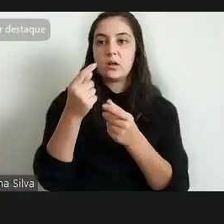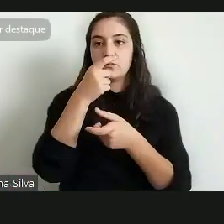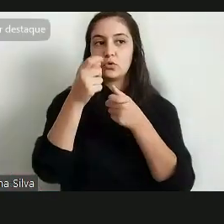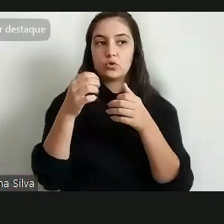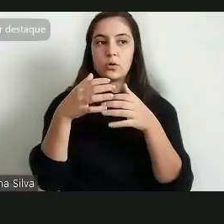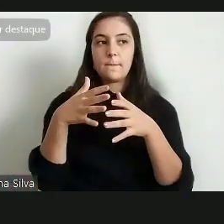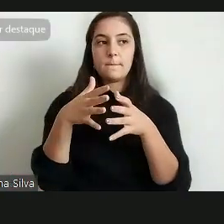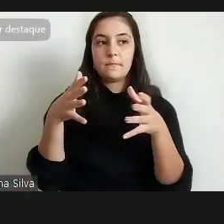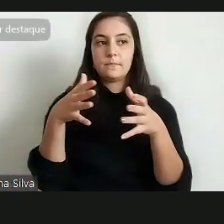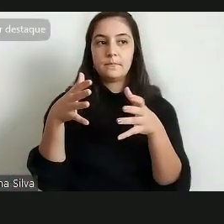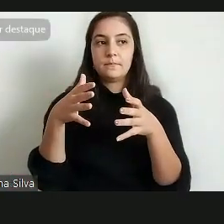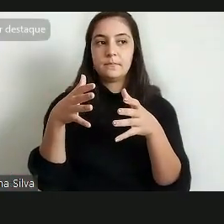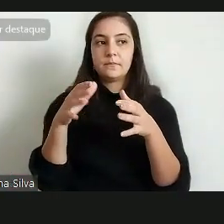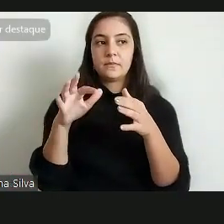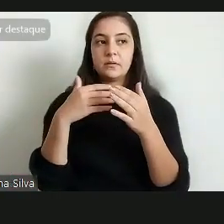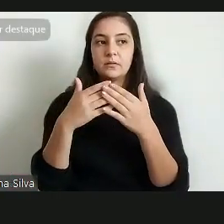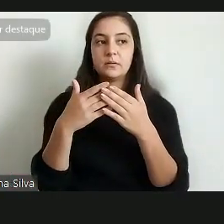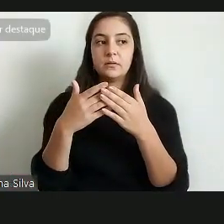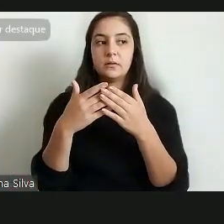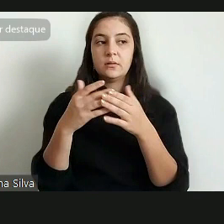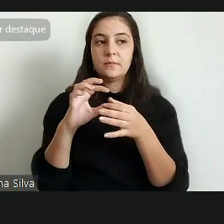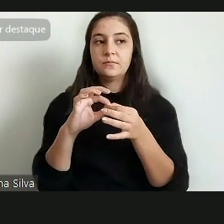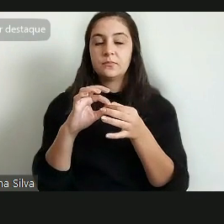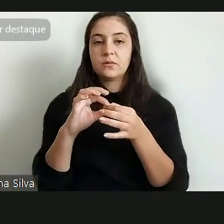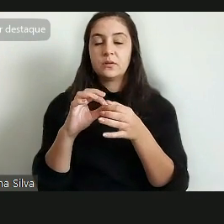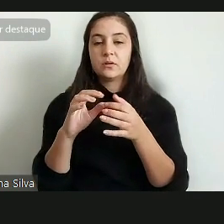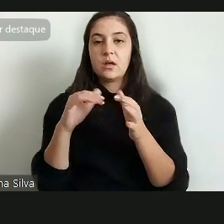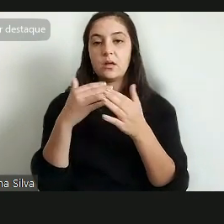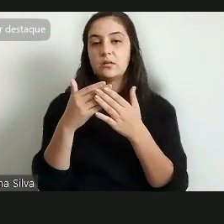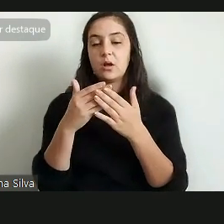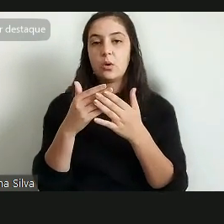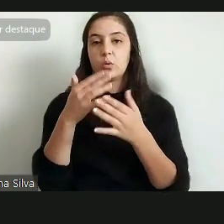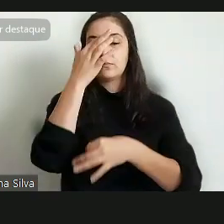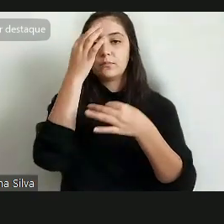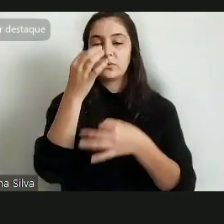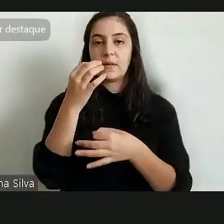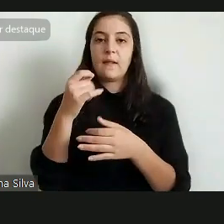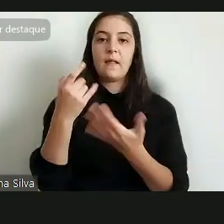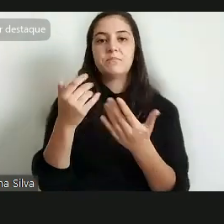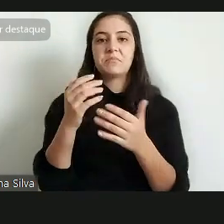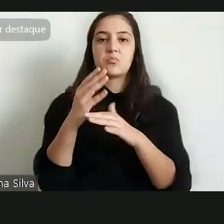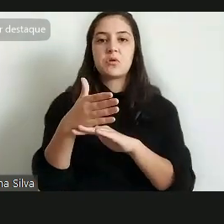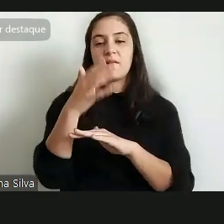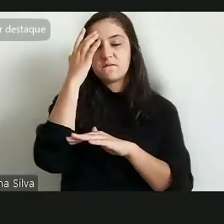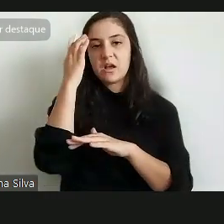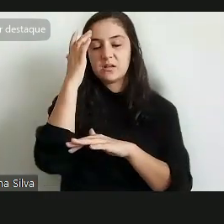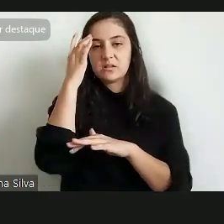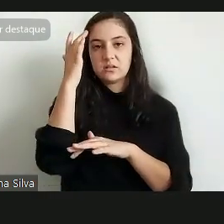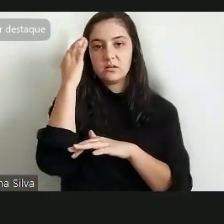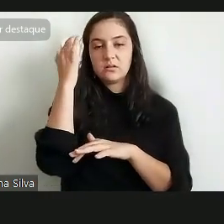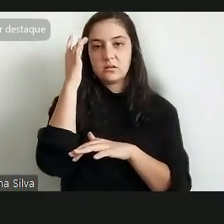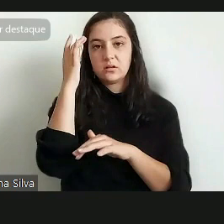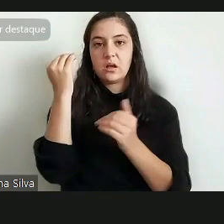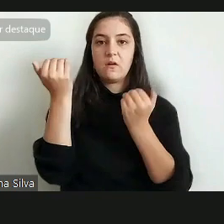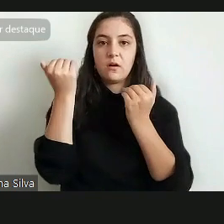encuestada reportó confiar en el acceso o creer que era fácil el acceso a